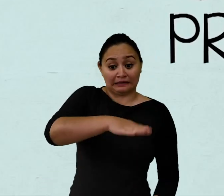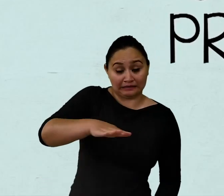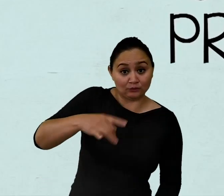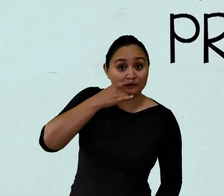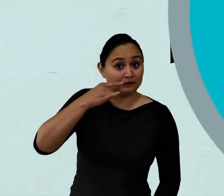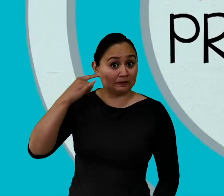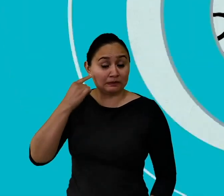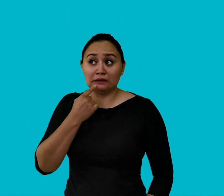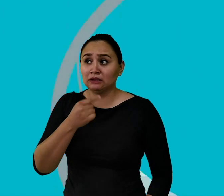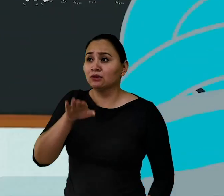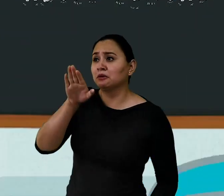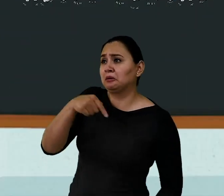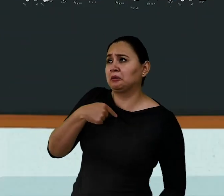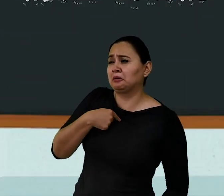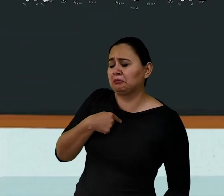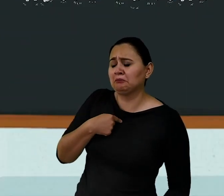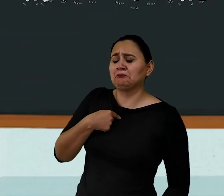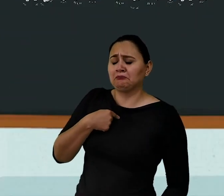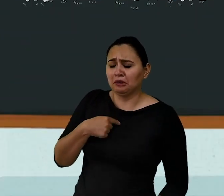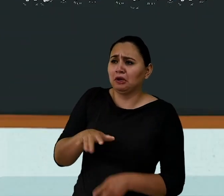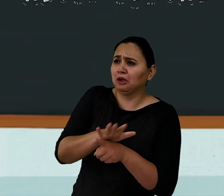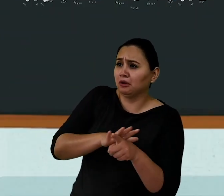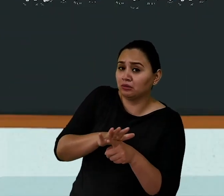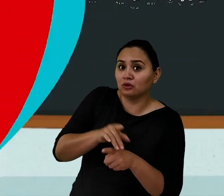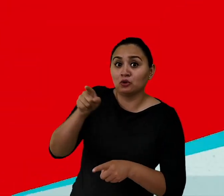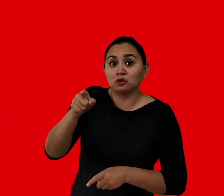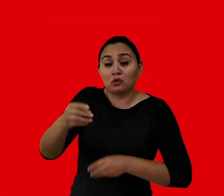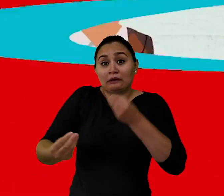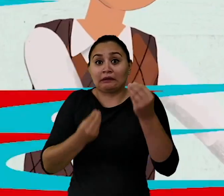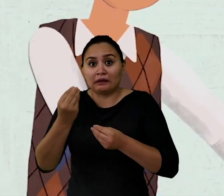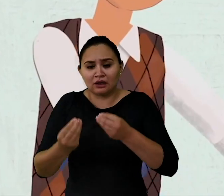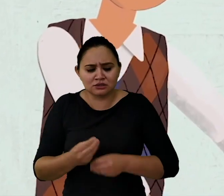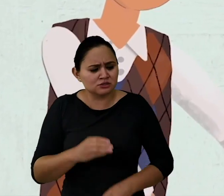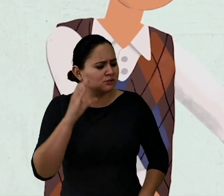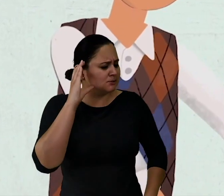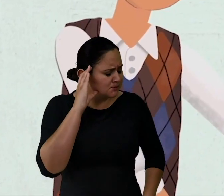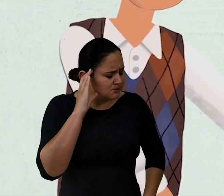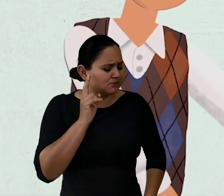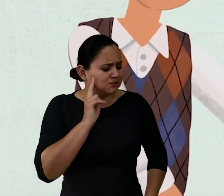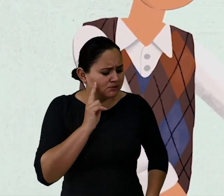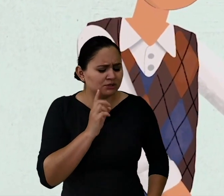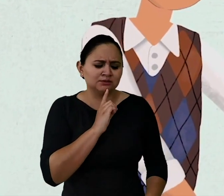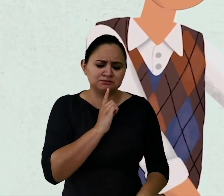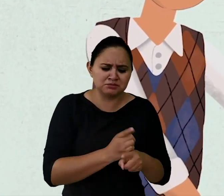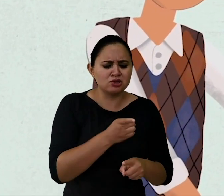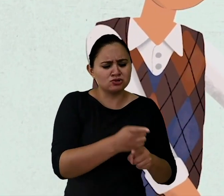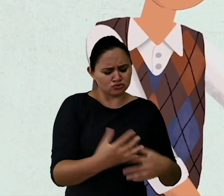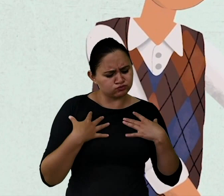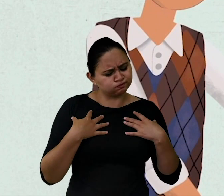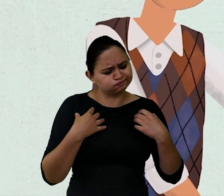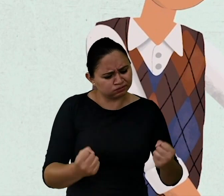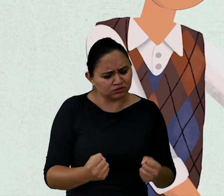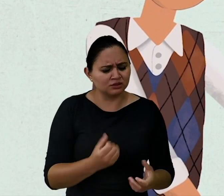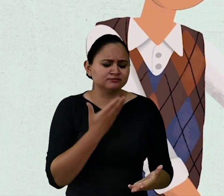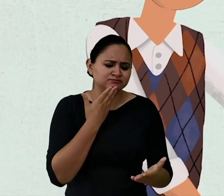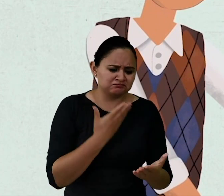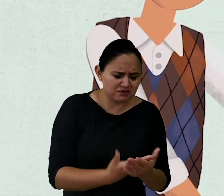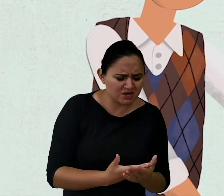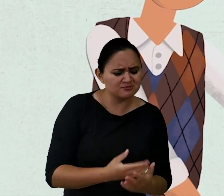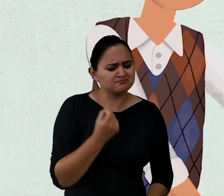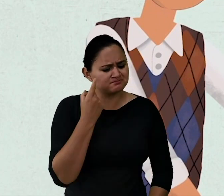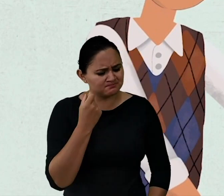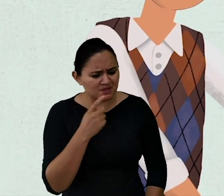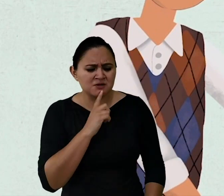Si tu estudiante te cuenta que ha sido víctima de abuso sexual, escúchale, créele y dile que fue muy valiente